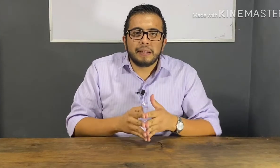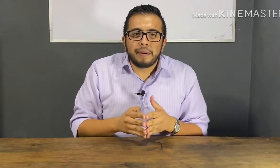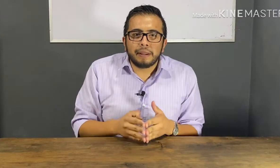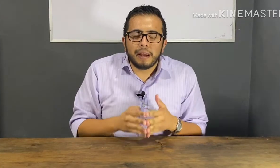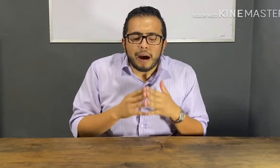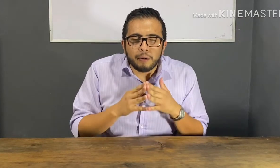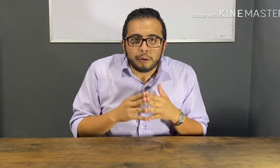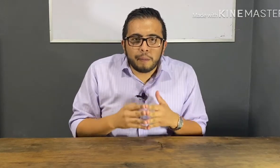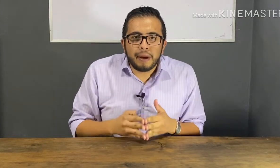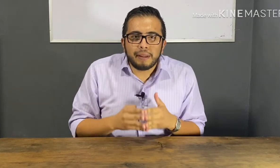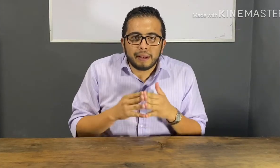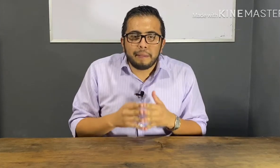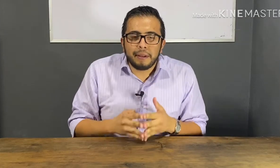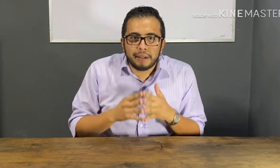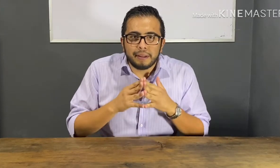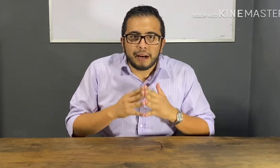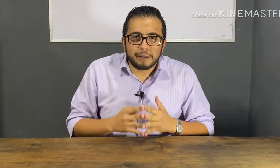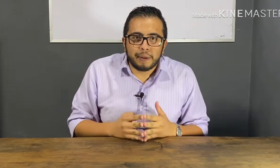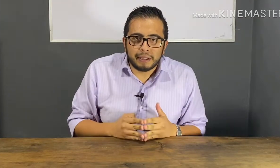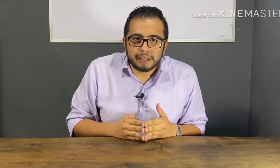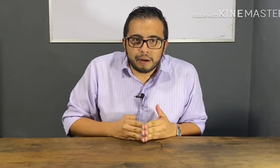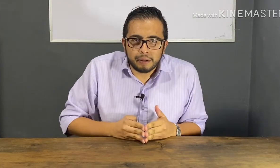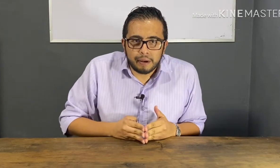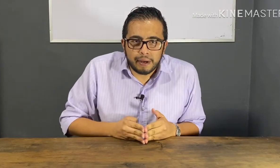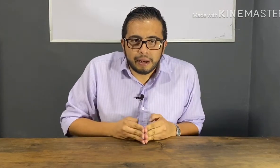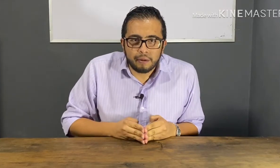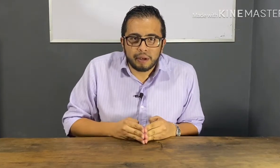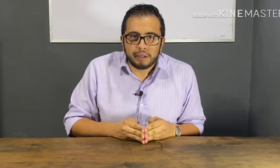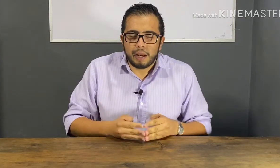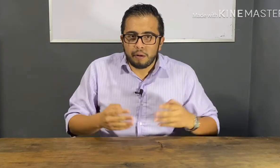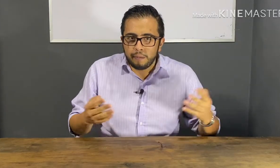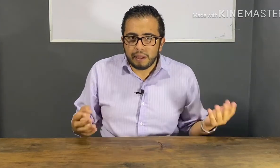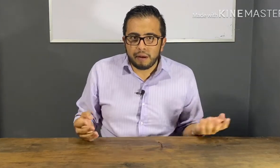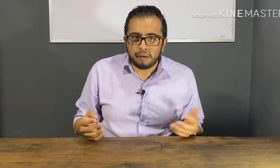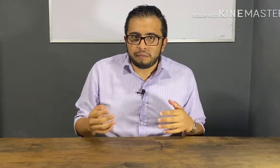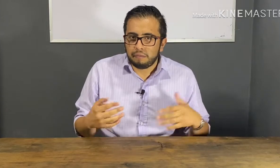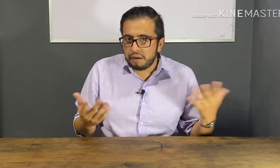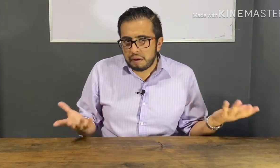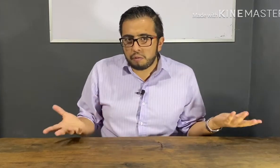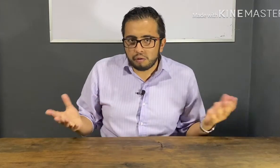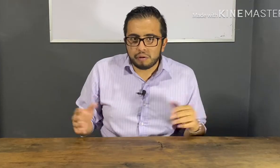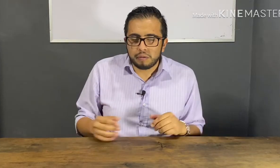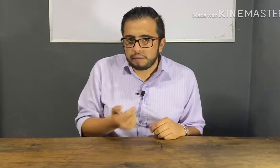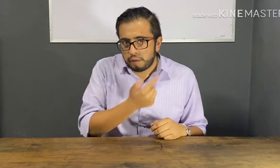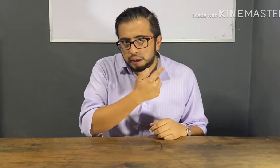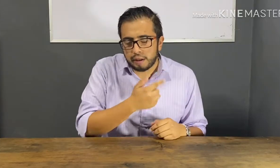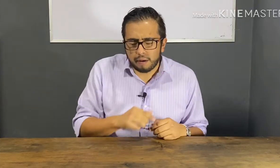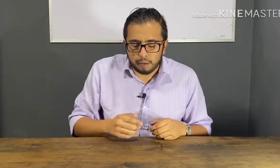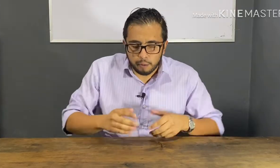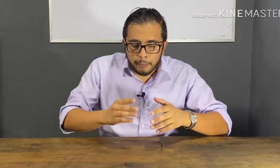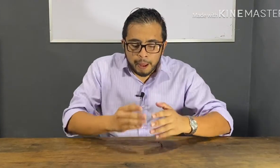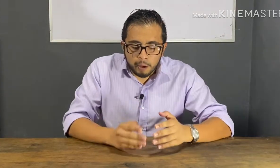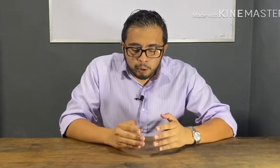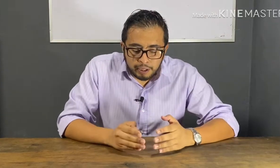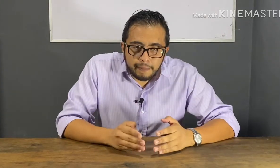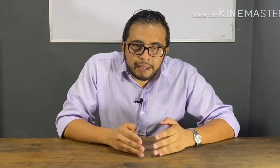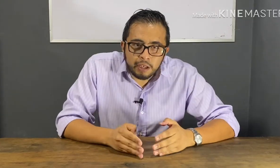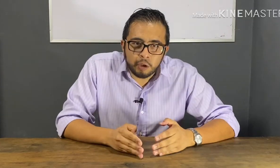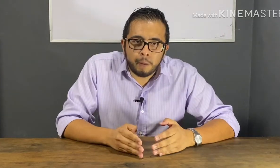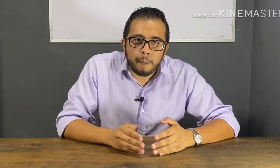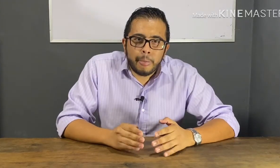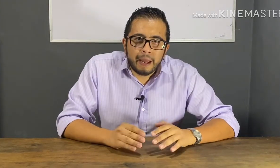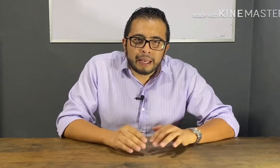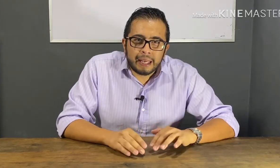esto es llevarte automáticamente entre las patas a los trabajadores. En un video, bueno, algunos, por acá te dejo alguno, yo ya te